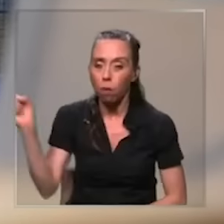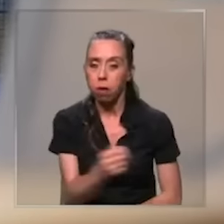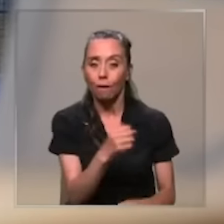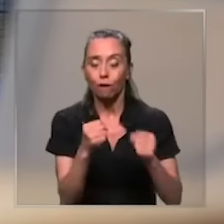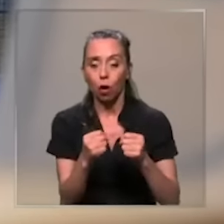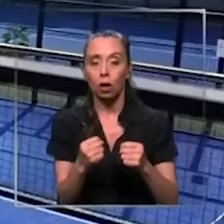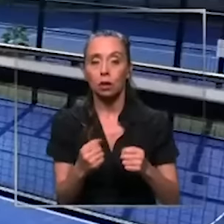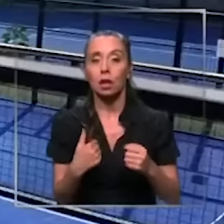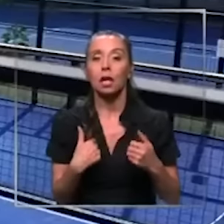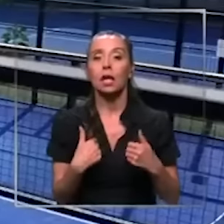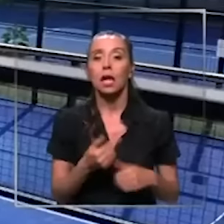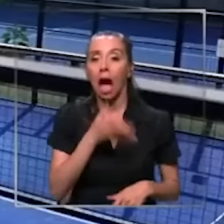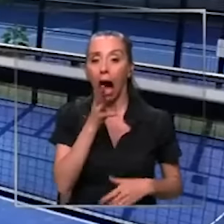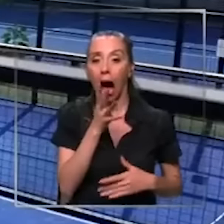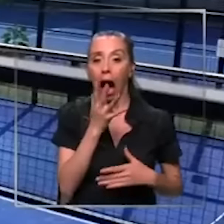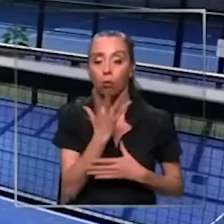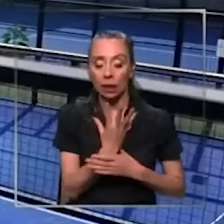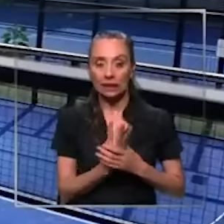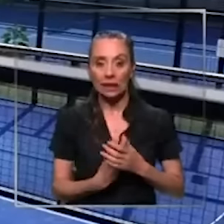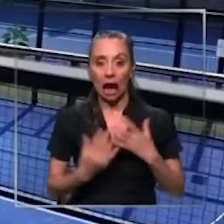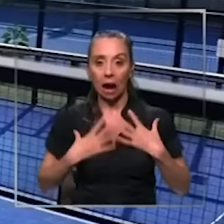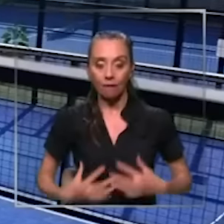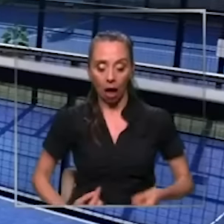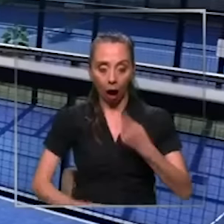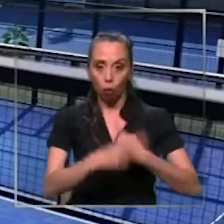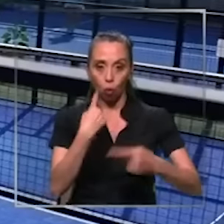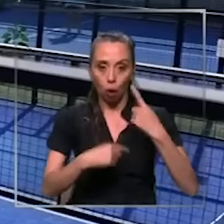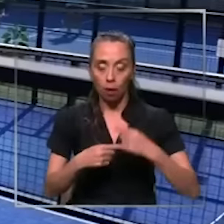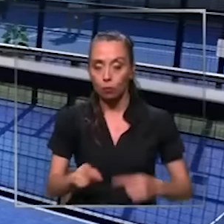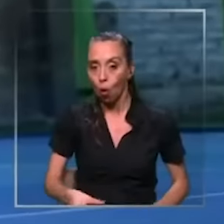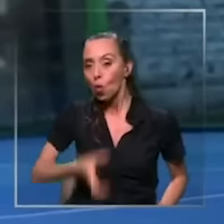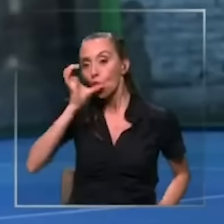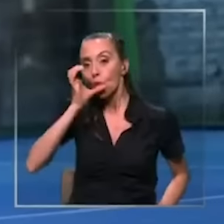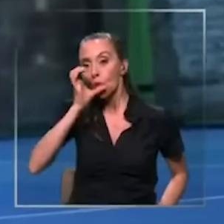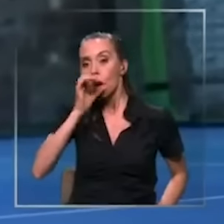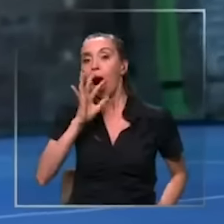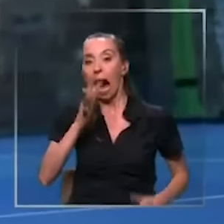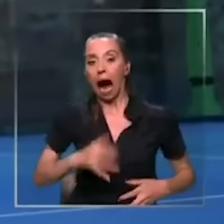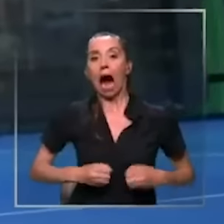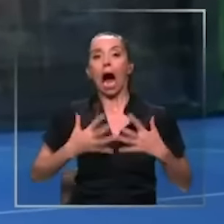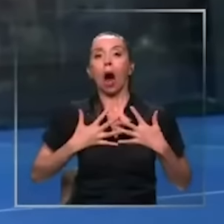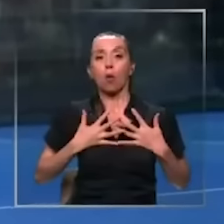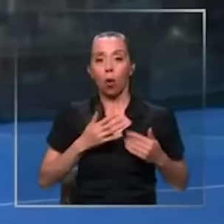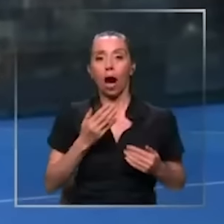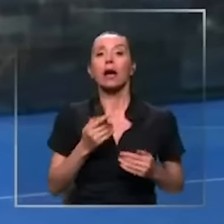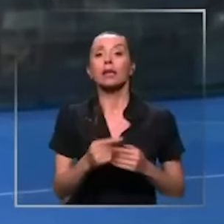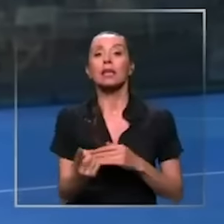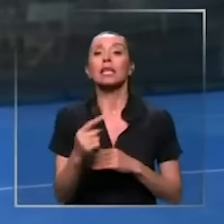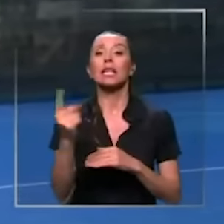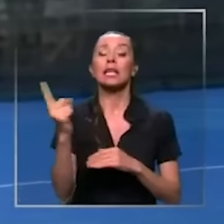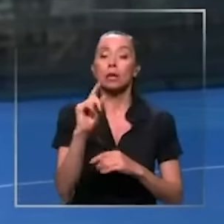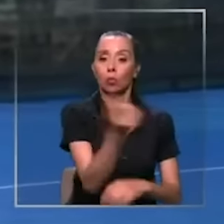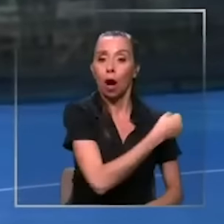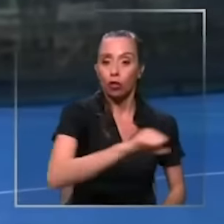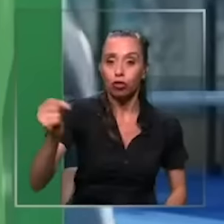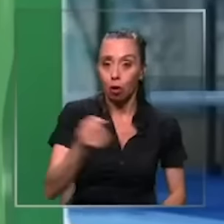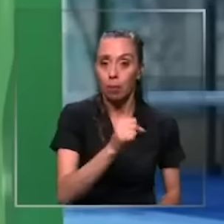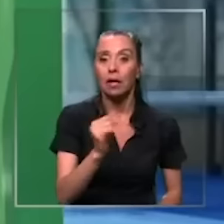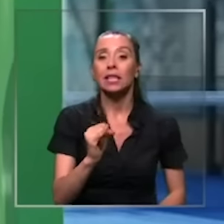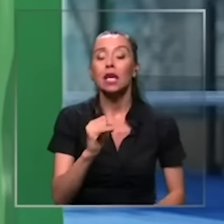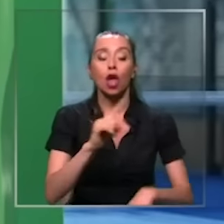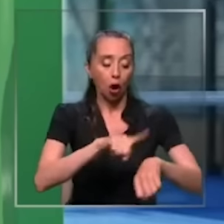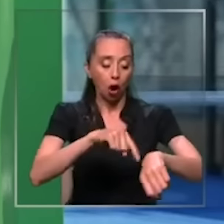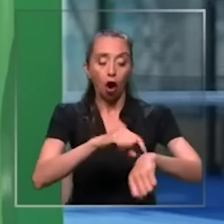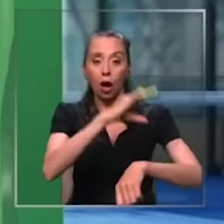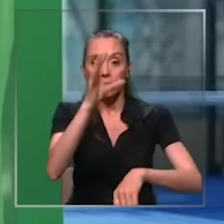El desgaste de agua es mucho, entonces esto te ayuda a reponer rápidamente. No siempre en los partidos, en el día también la tomo. Siento que me refresca un poco más